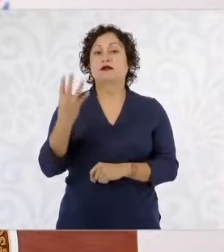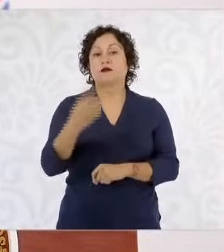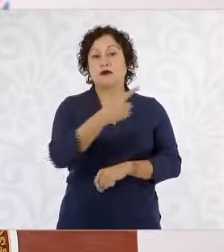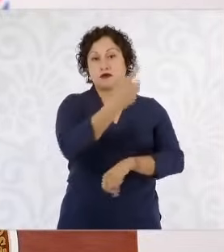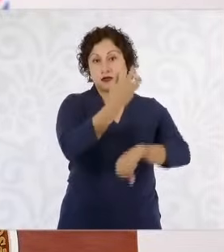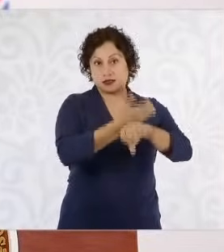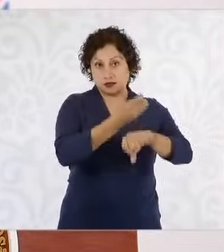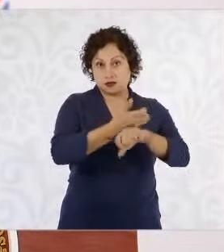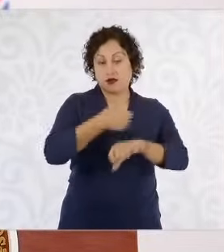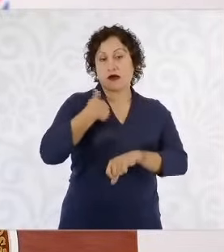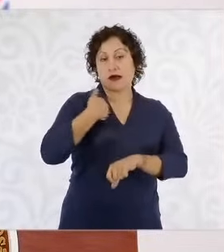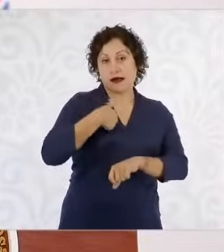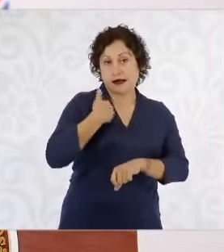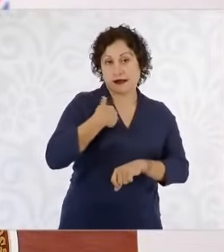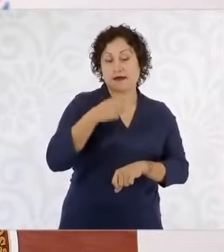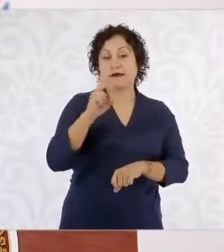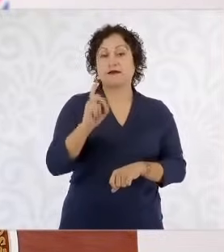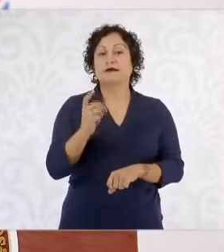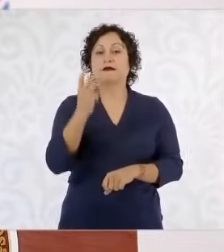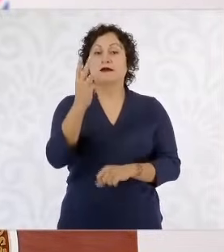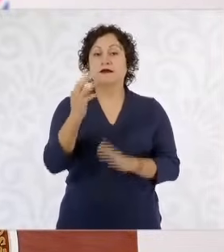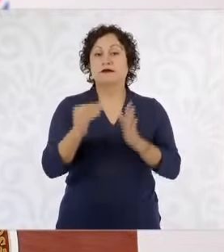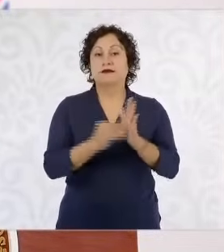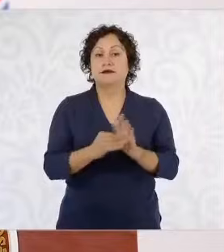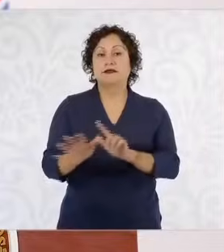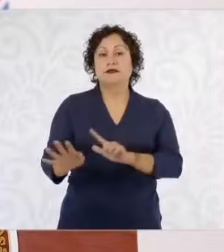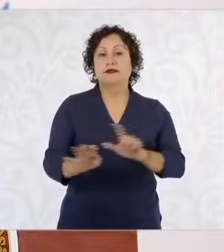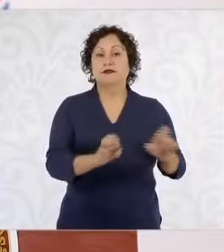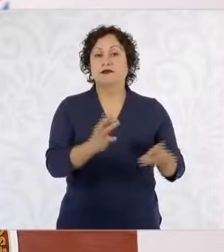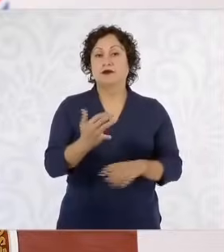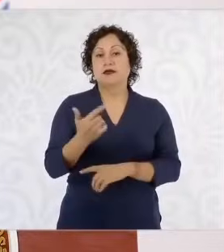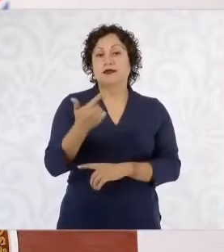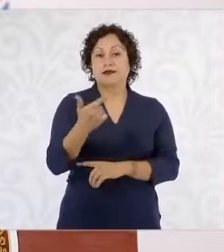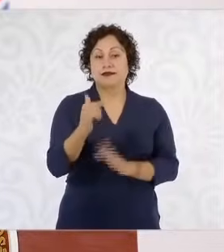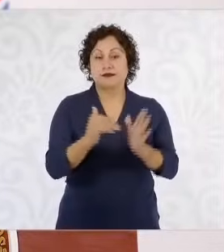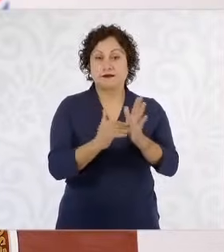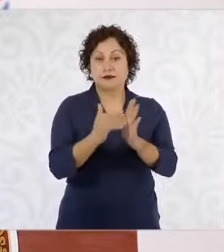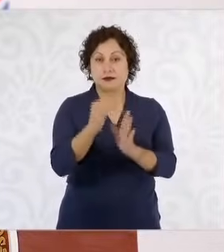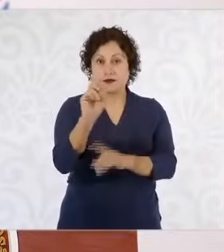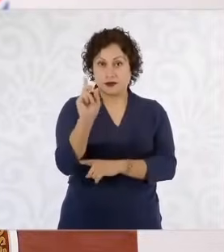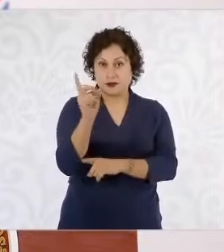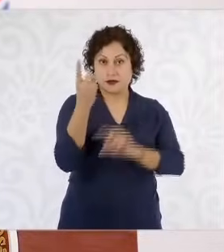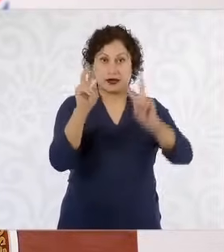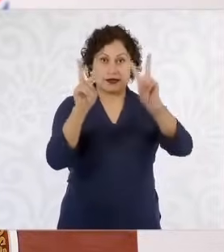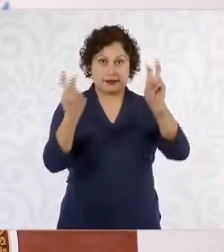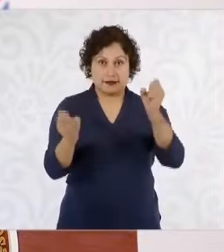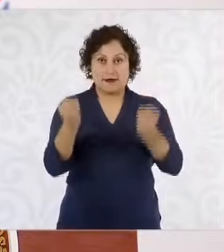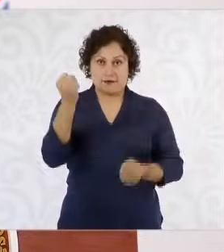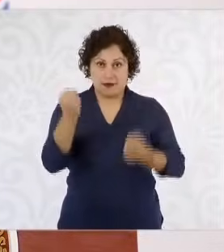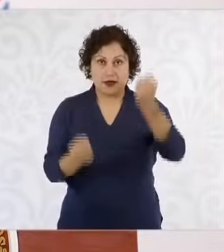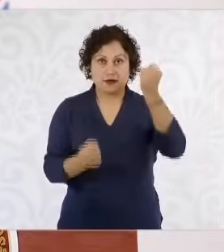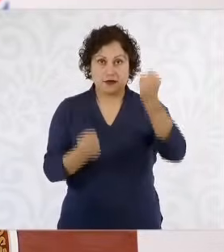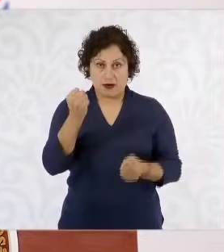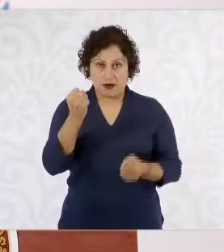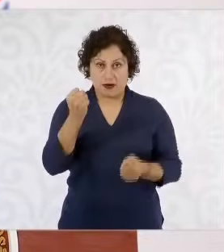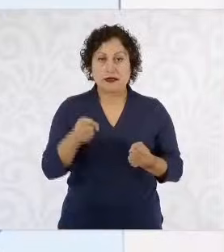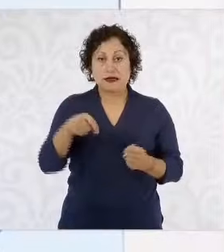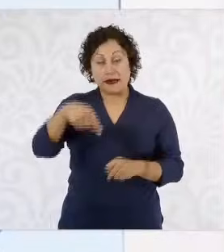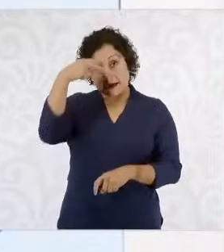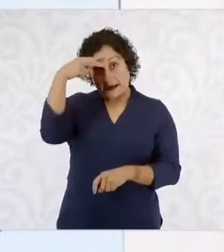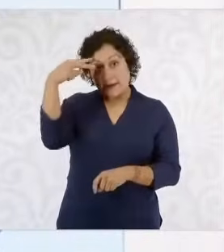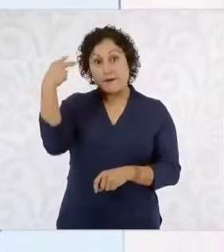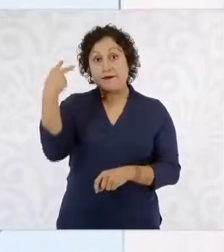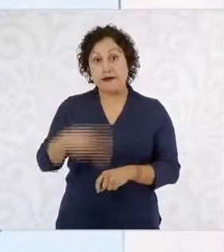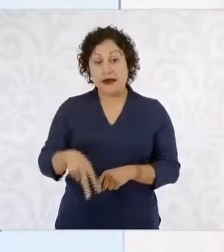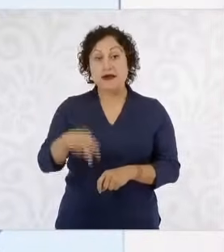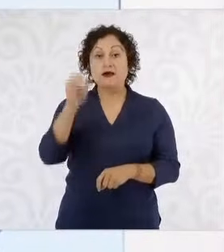y Canadá ha sido 33.357 millones de dólares en el sector automotriz en México, la de